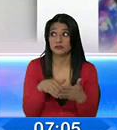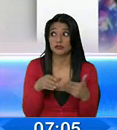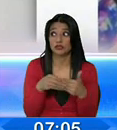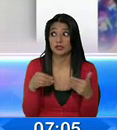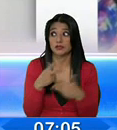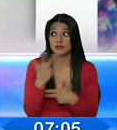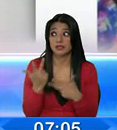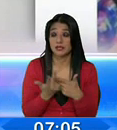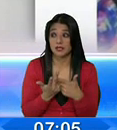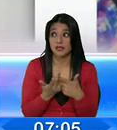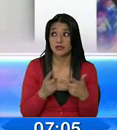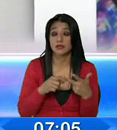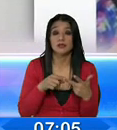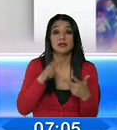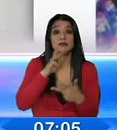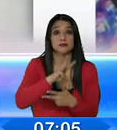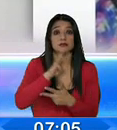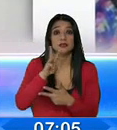su mayoría, y